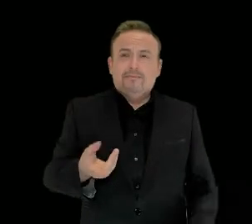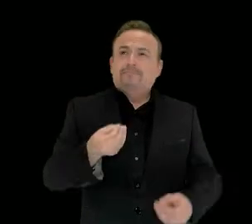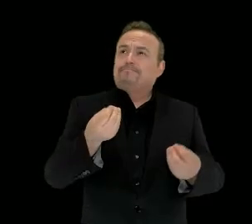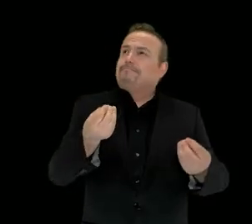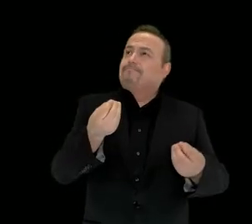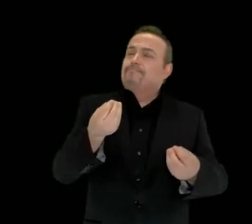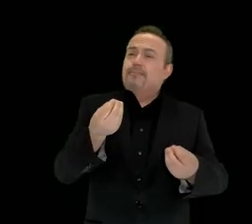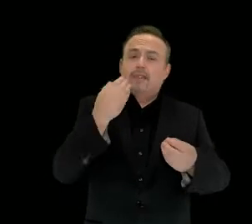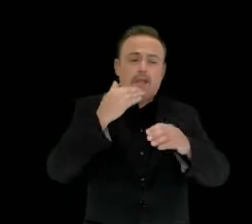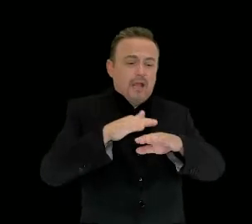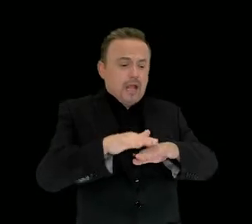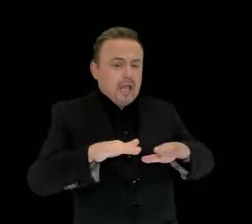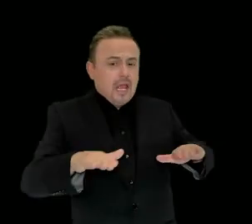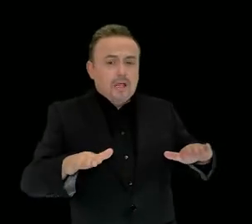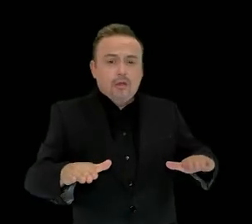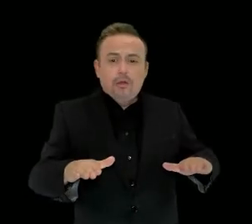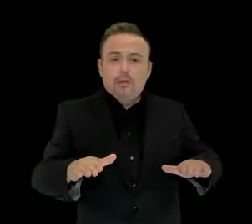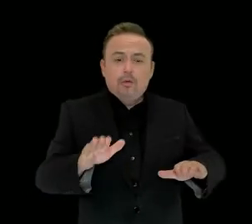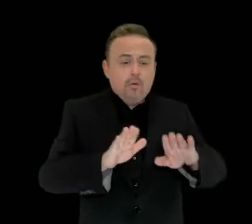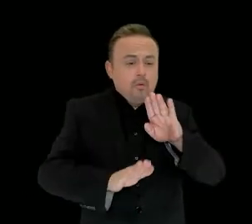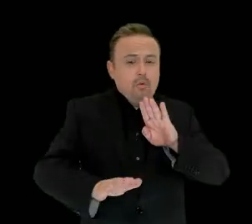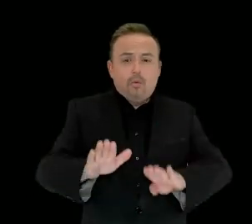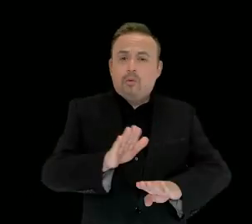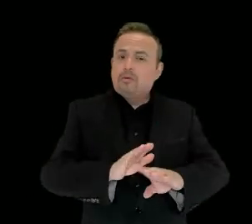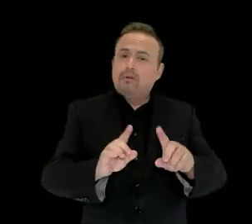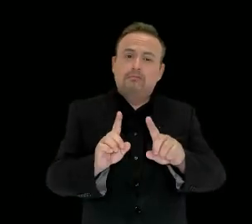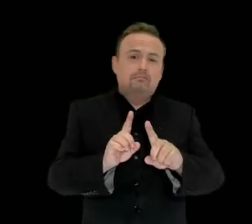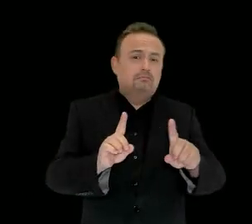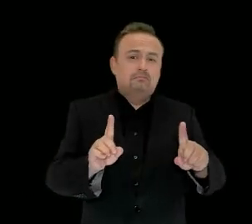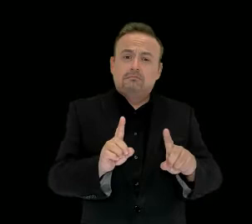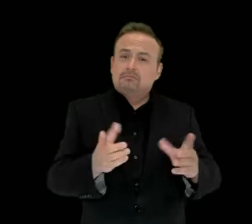Que no se están cuidando los niños.